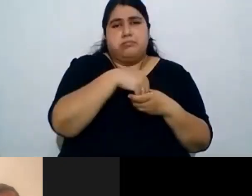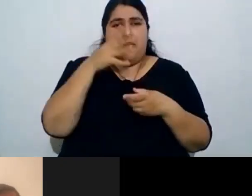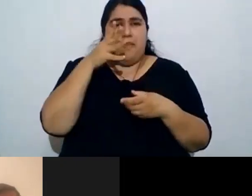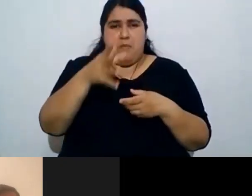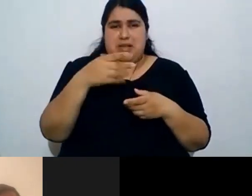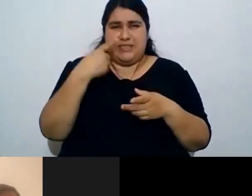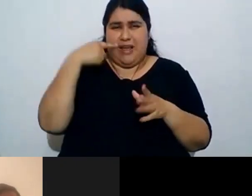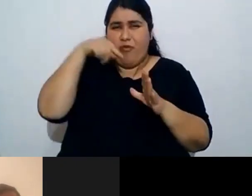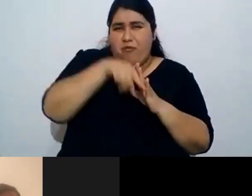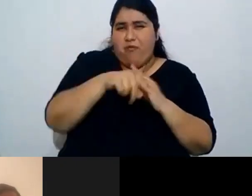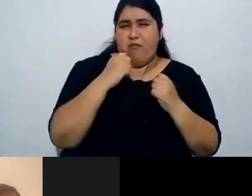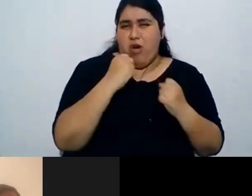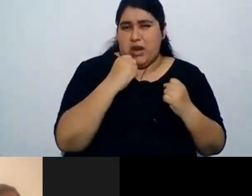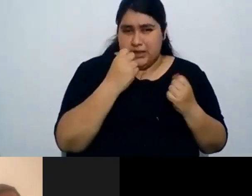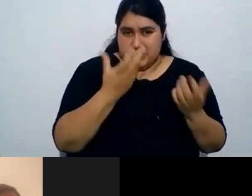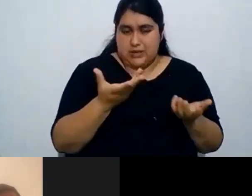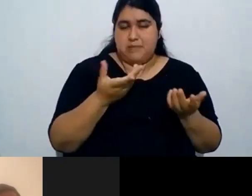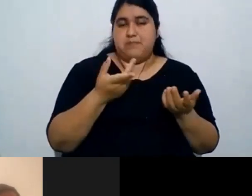guerra.